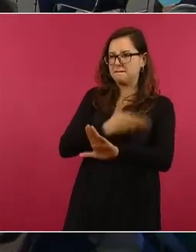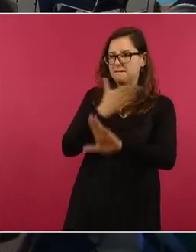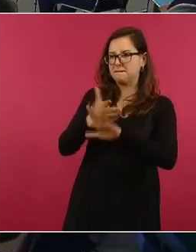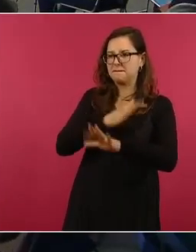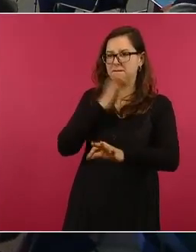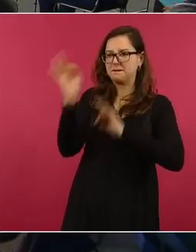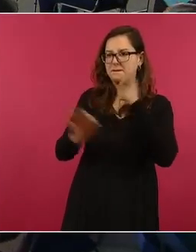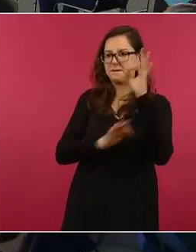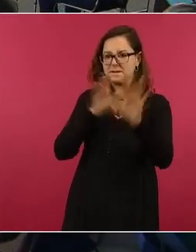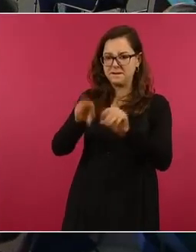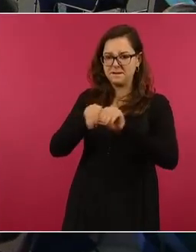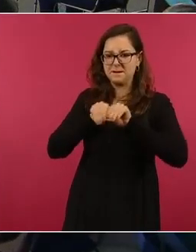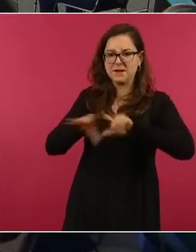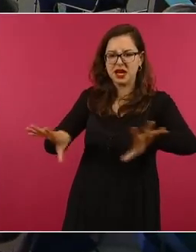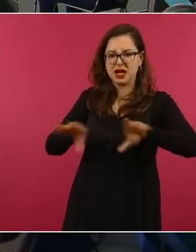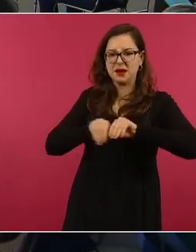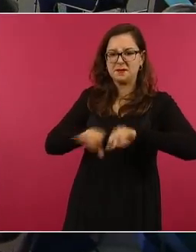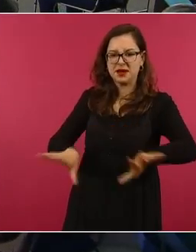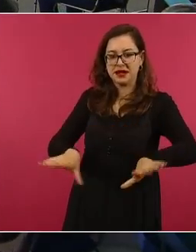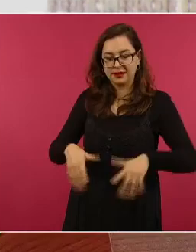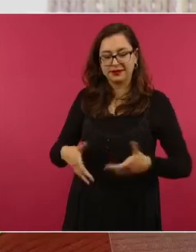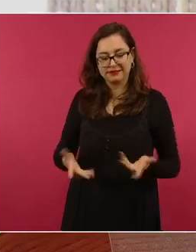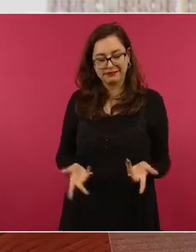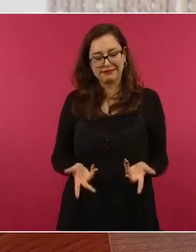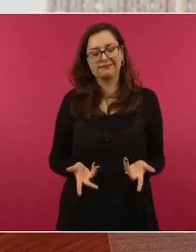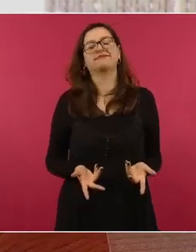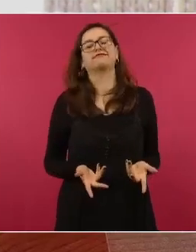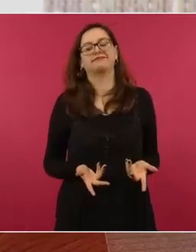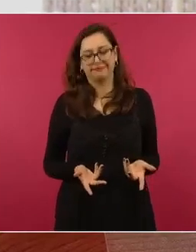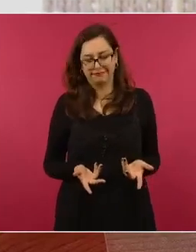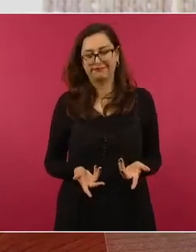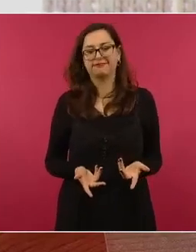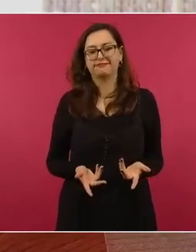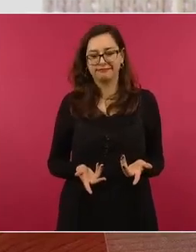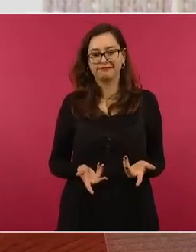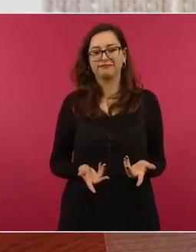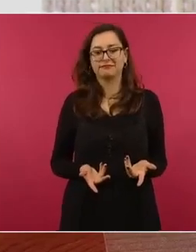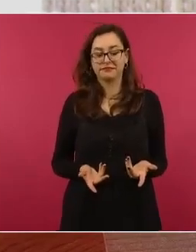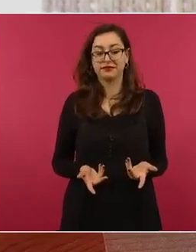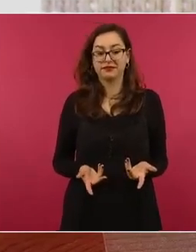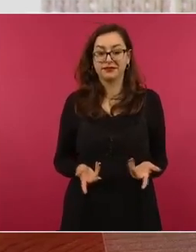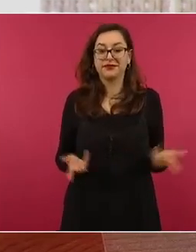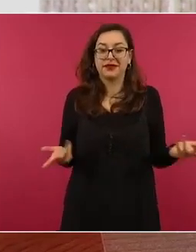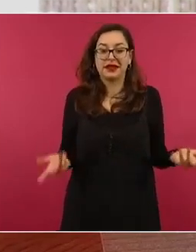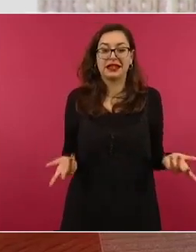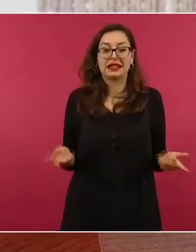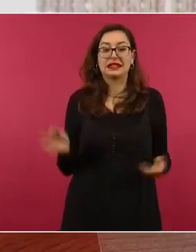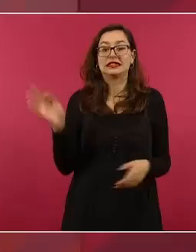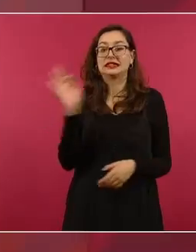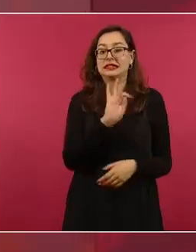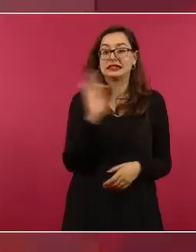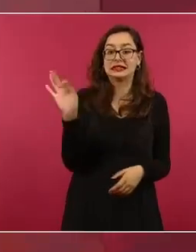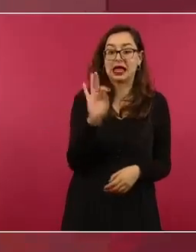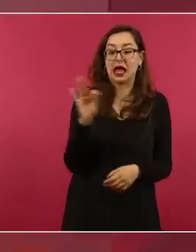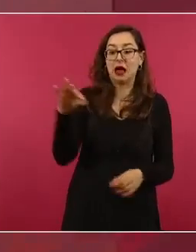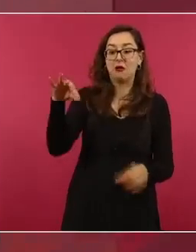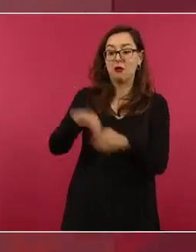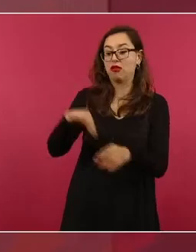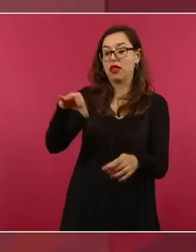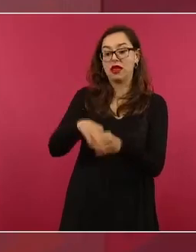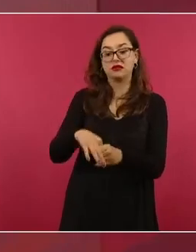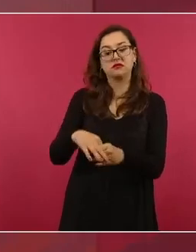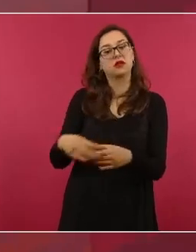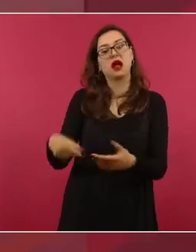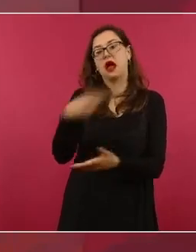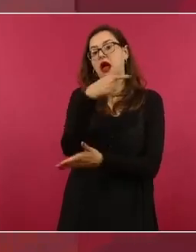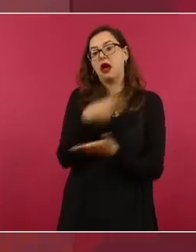están pensando posiblemente decir, se anula la elección porque participó